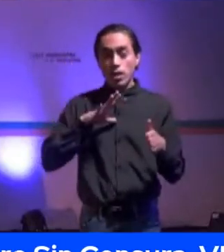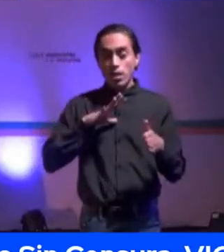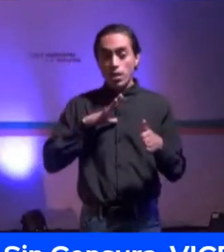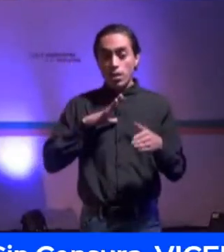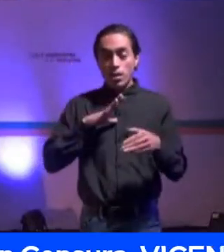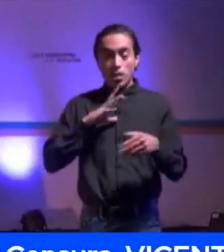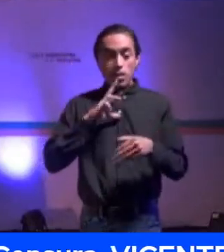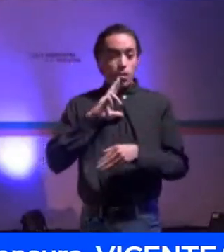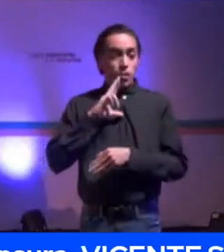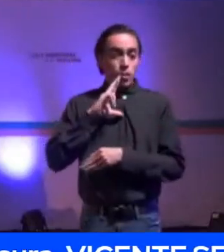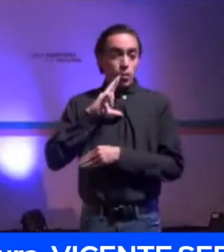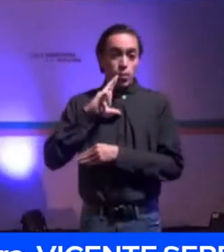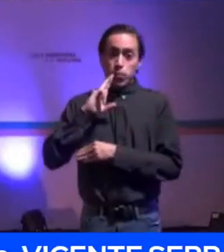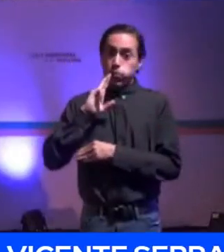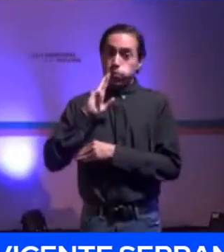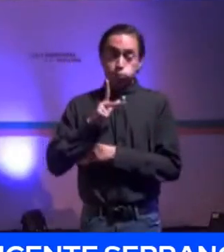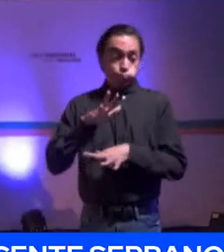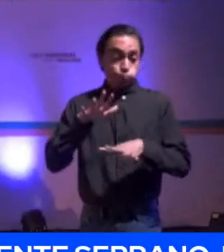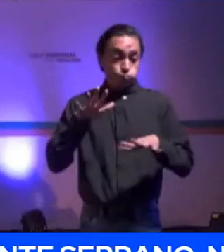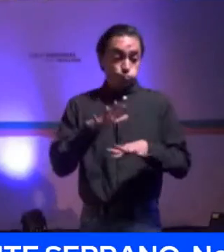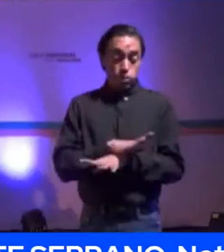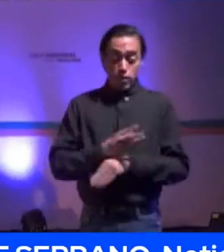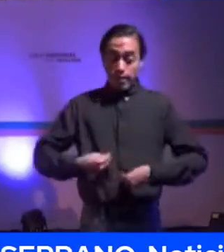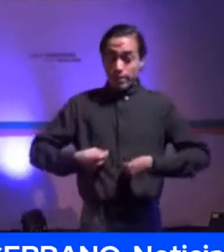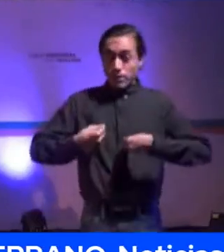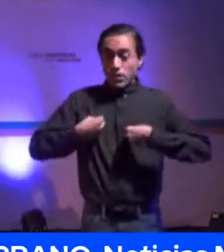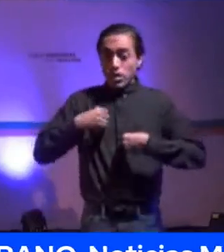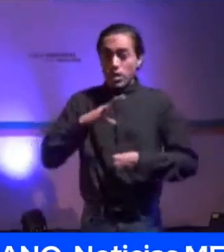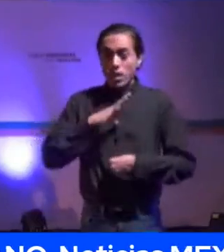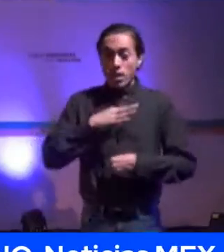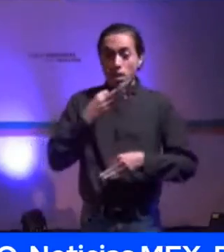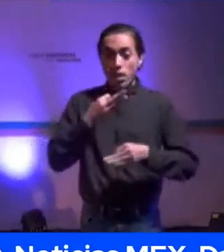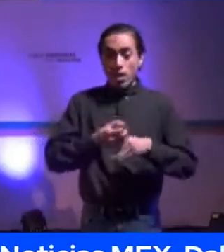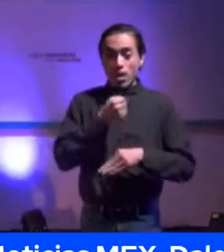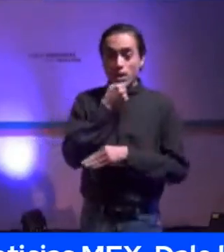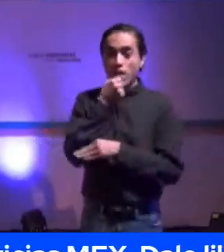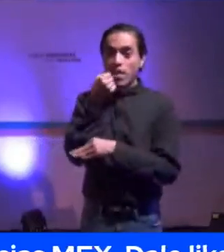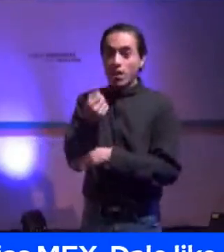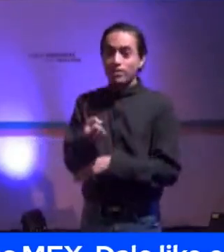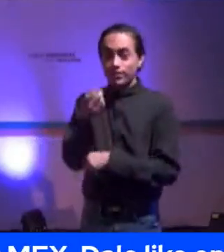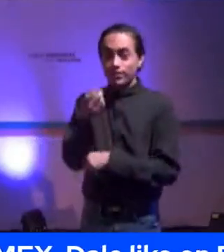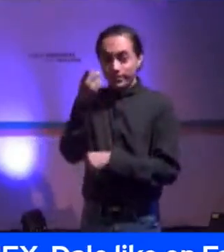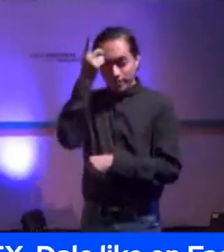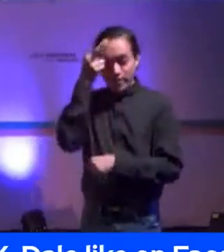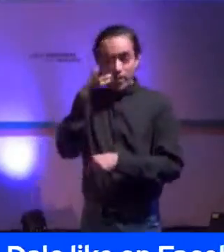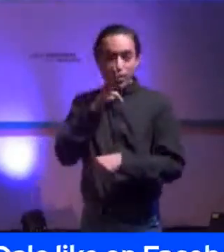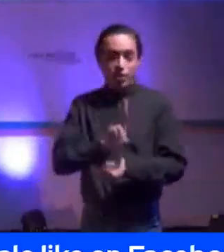que he tenido en toda mi vida. Le doy la palabra a Vicente Serrano, director de Sin Censura Media.